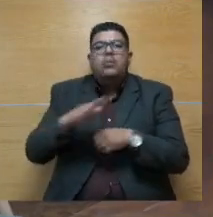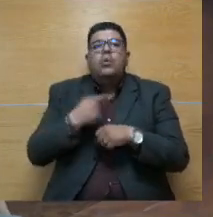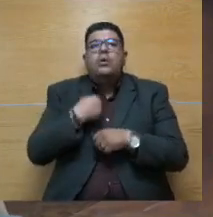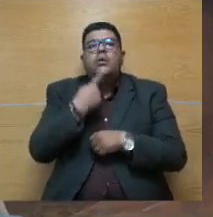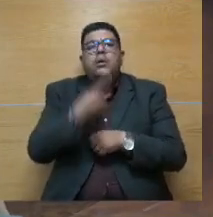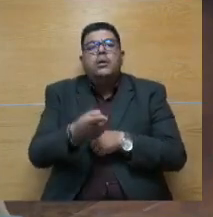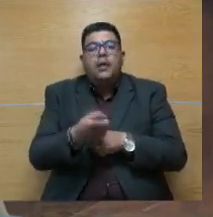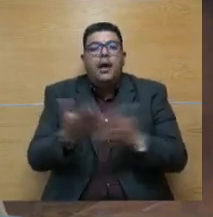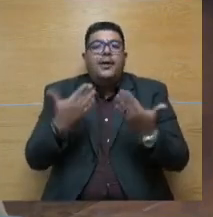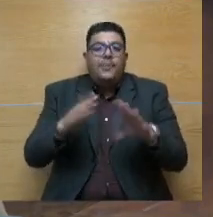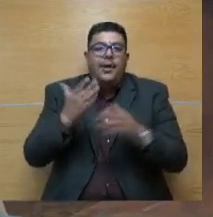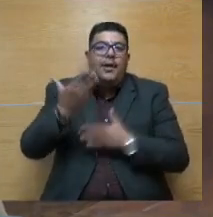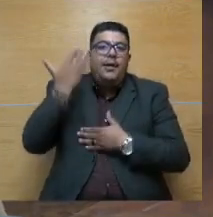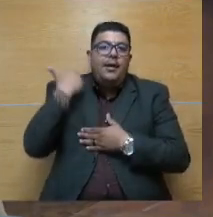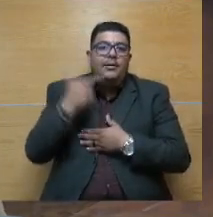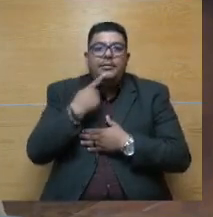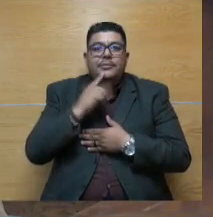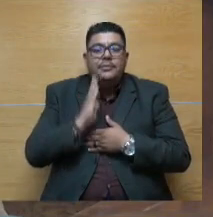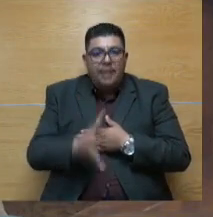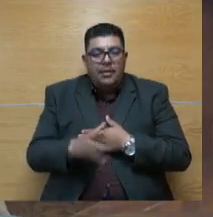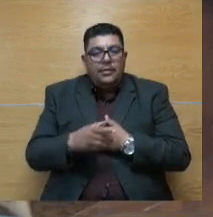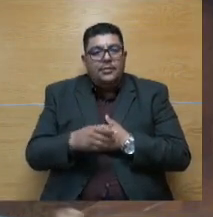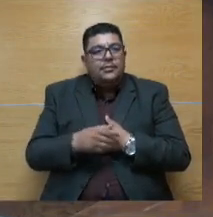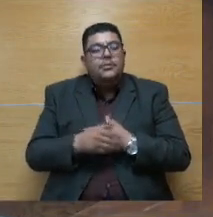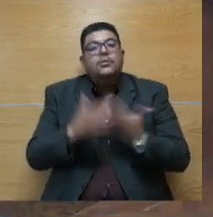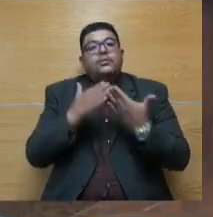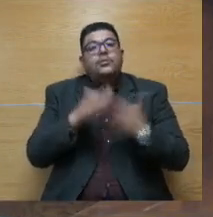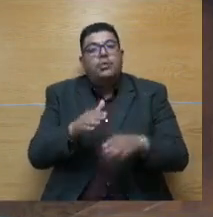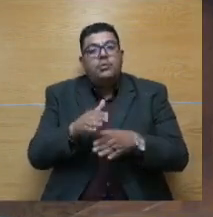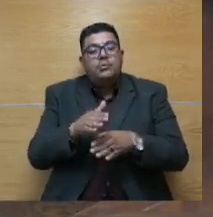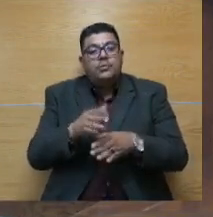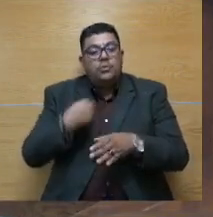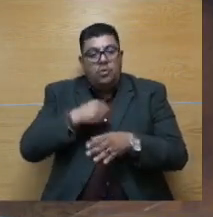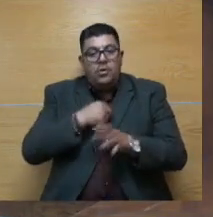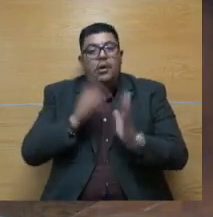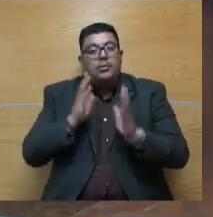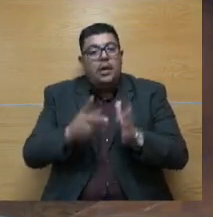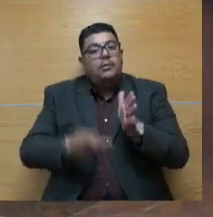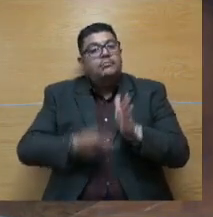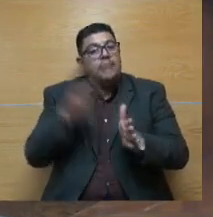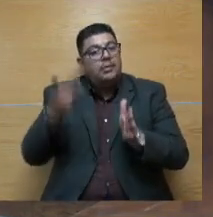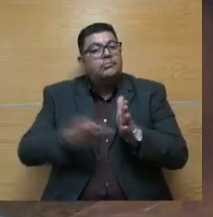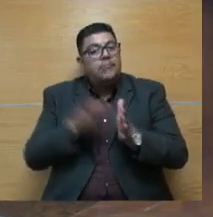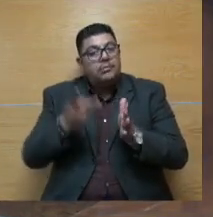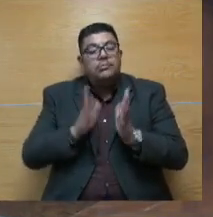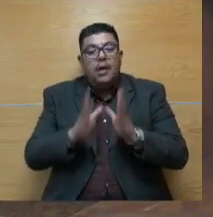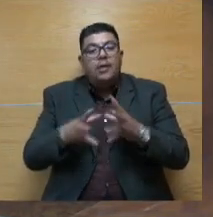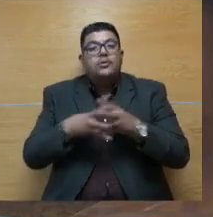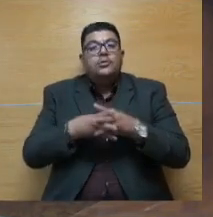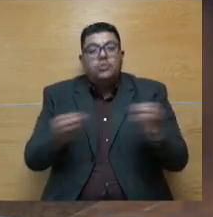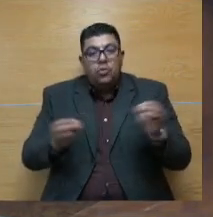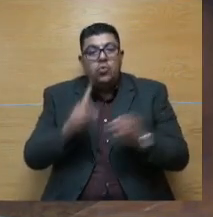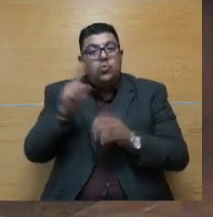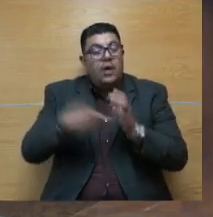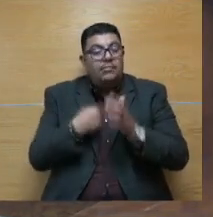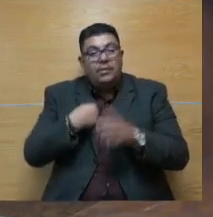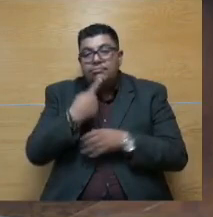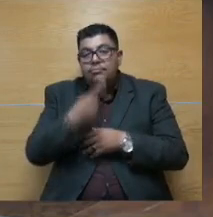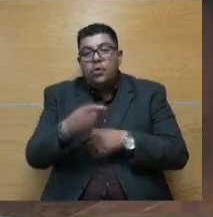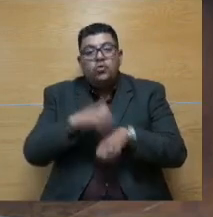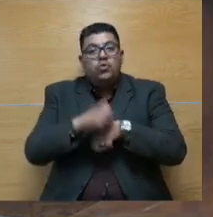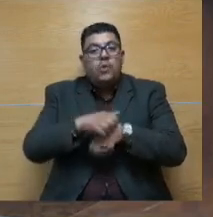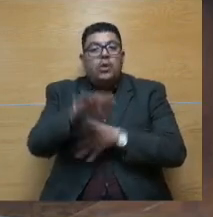a controvertir determinaciones sobre las cuales esta sala ya se pronunció a resolver el juicio electoral